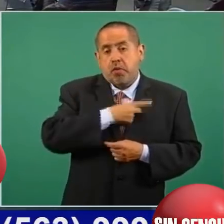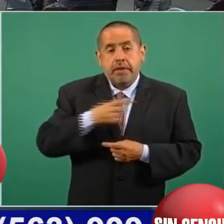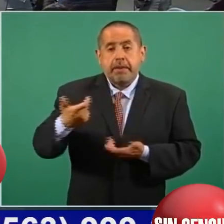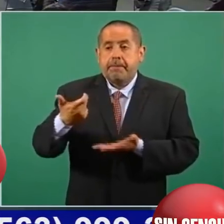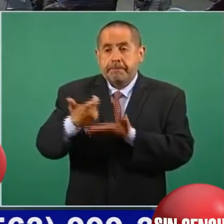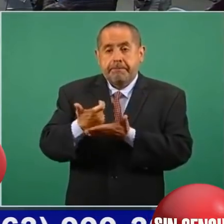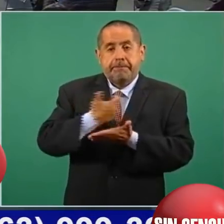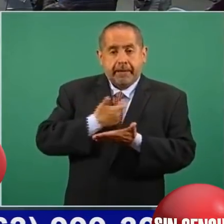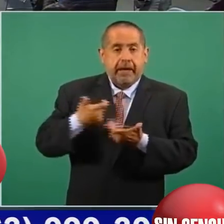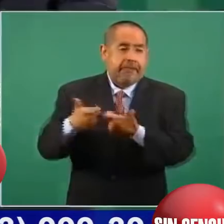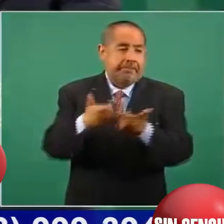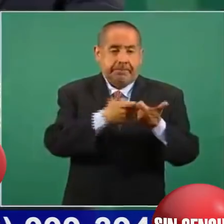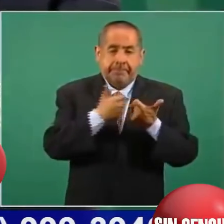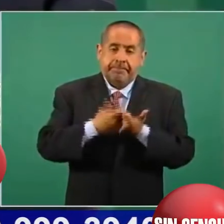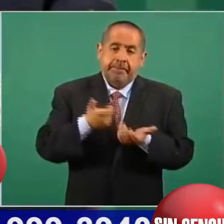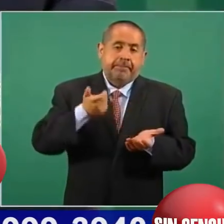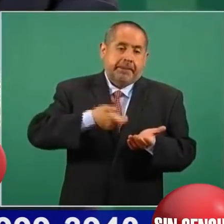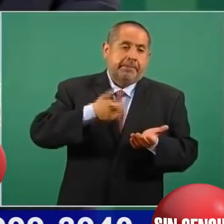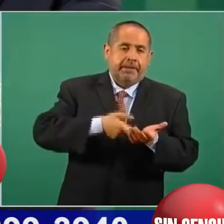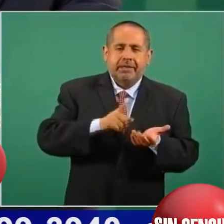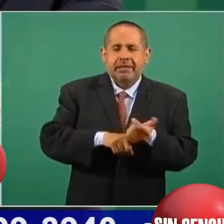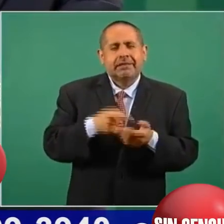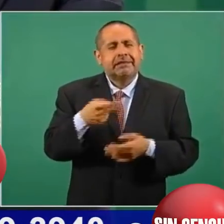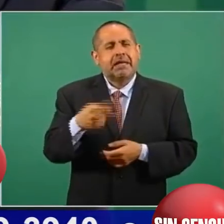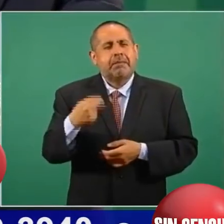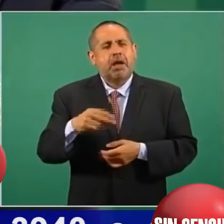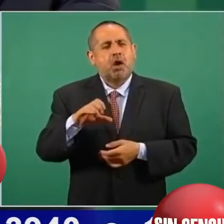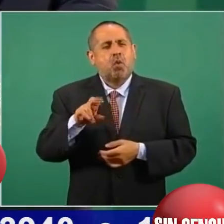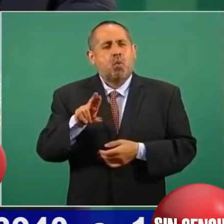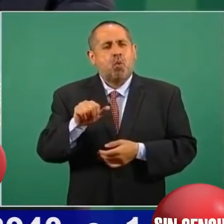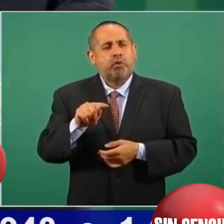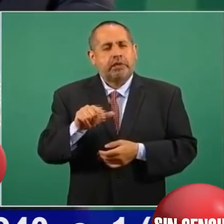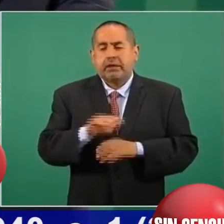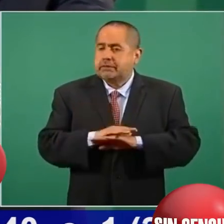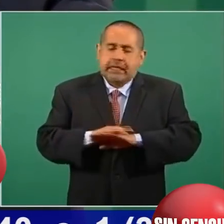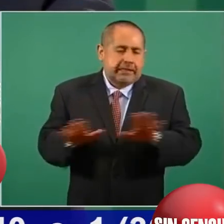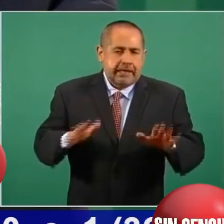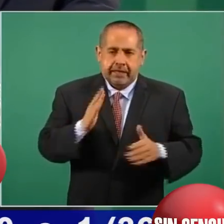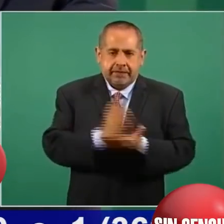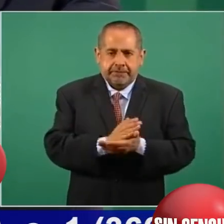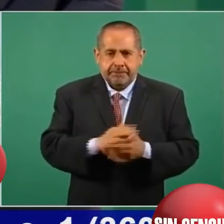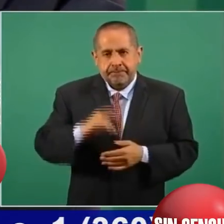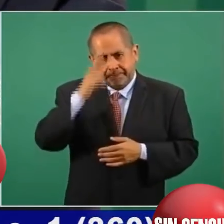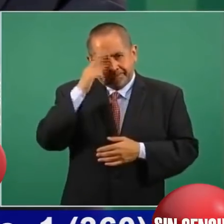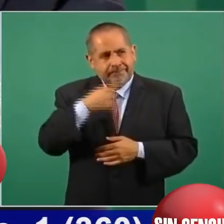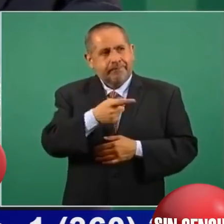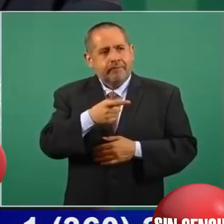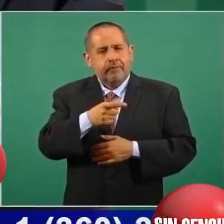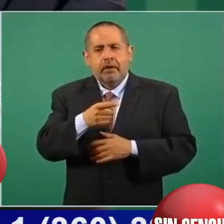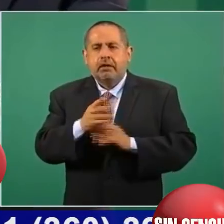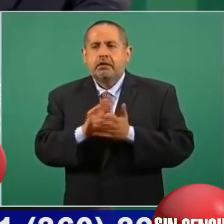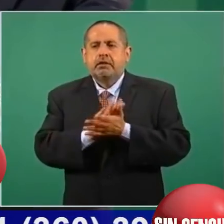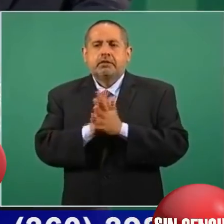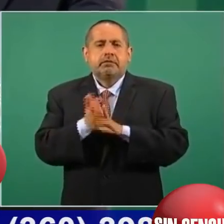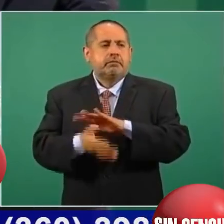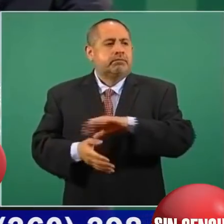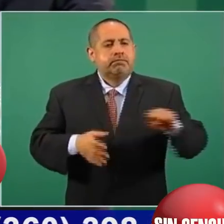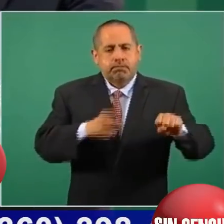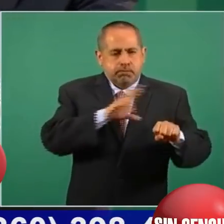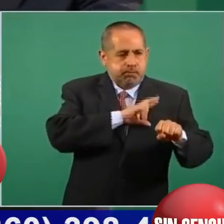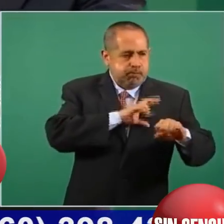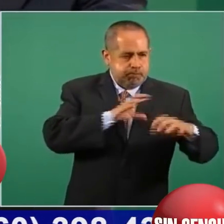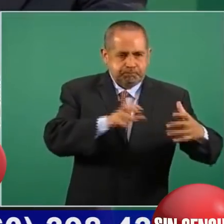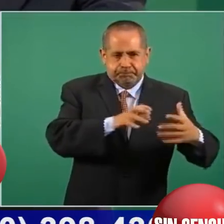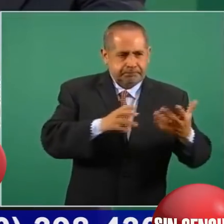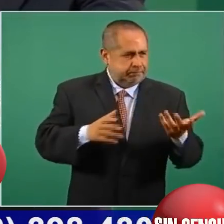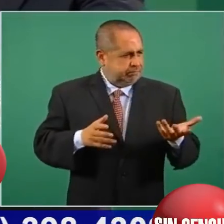porque eso llevó también a la privatización de escuelas